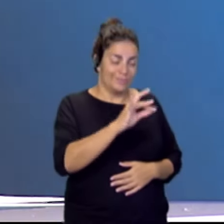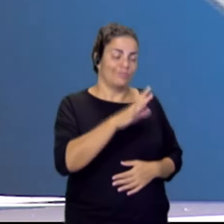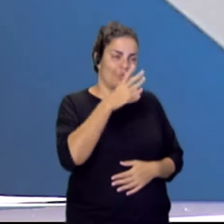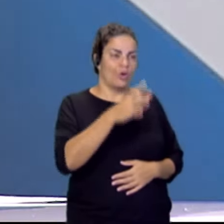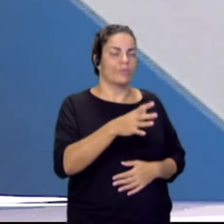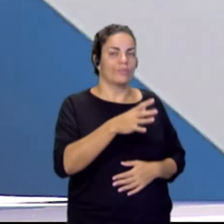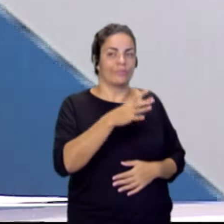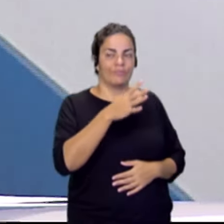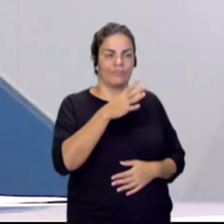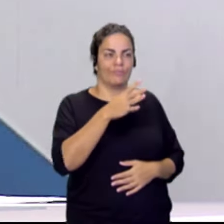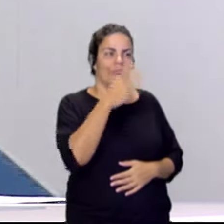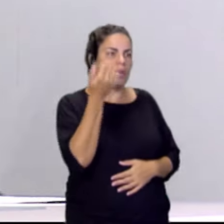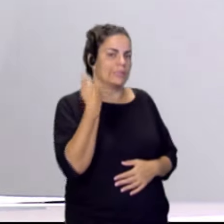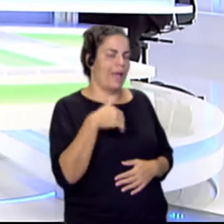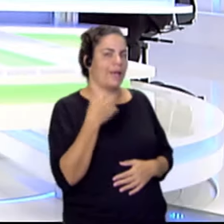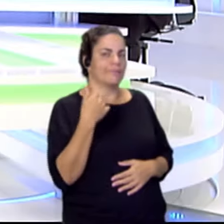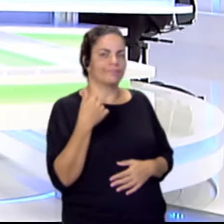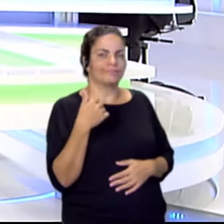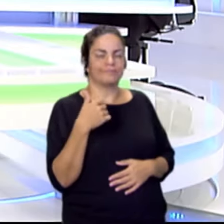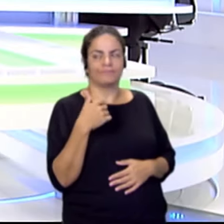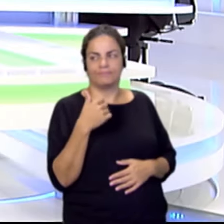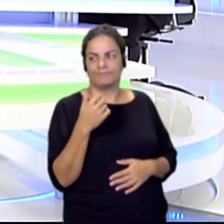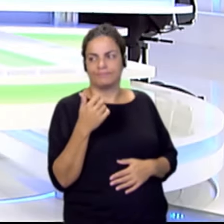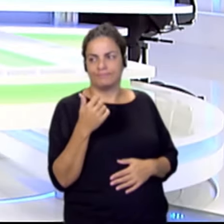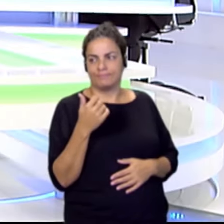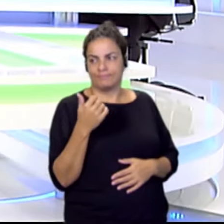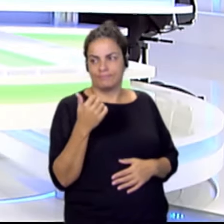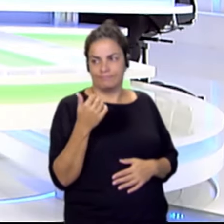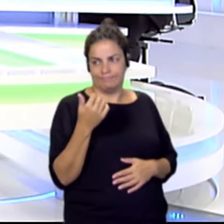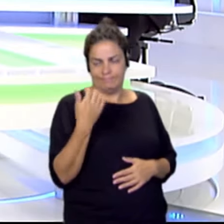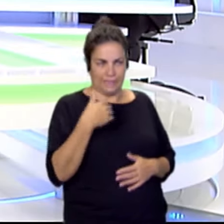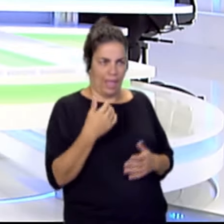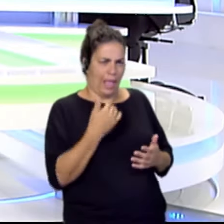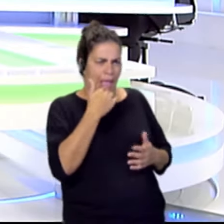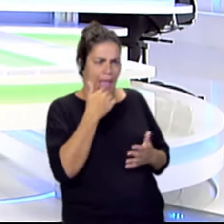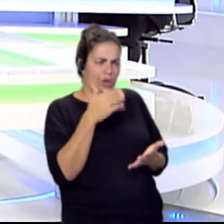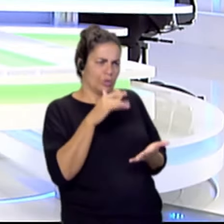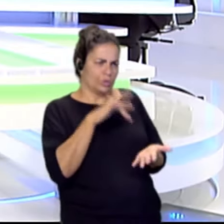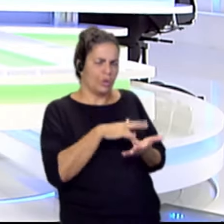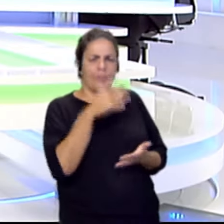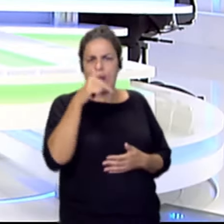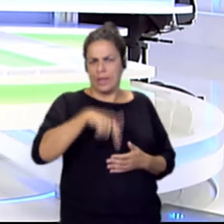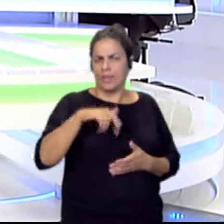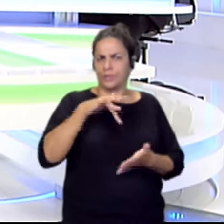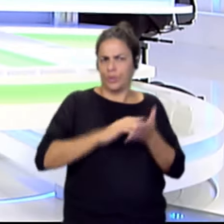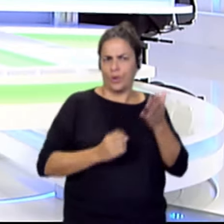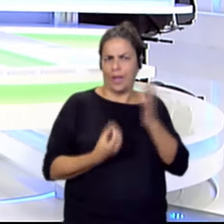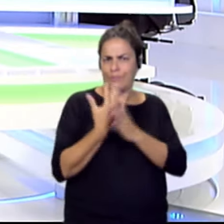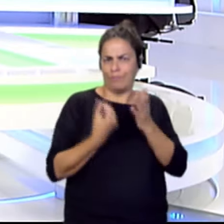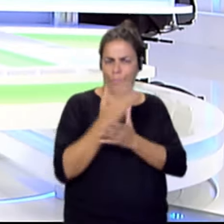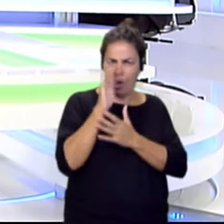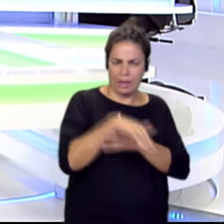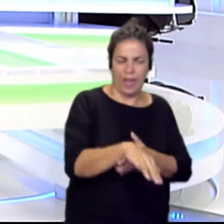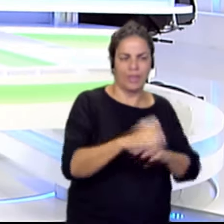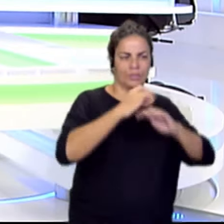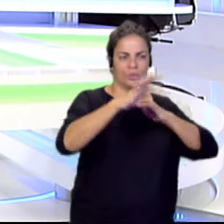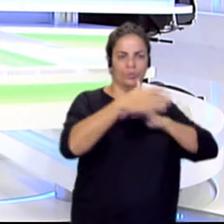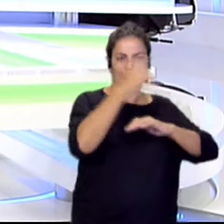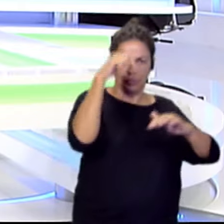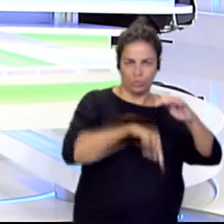alguna predisposición realizada con eso. Aquí hemos tenido erupciones volcánicas, tanto submarinas